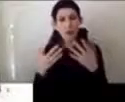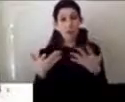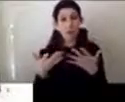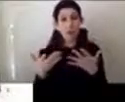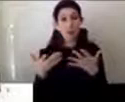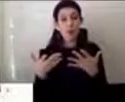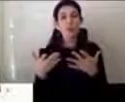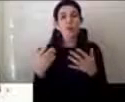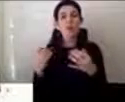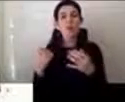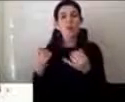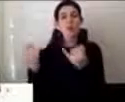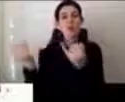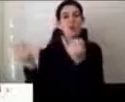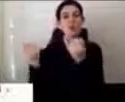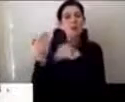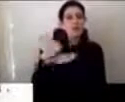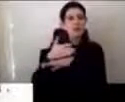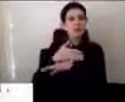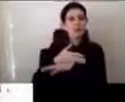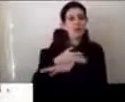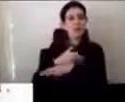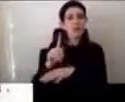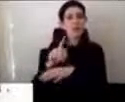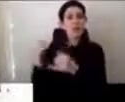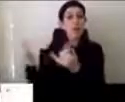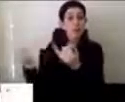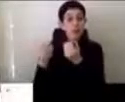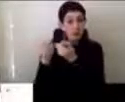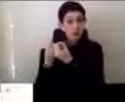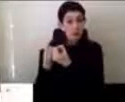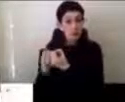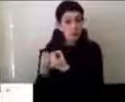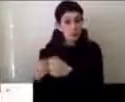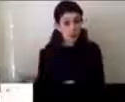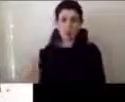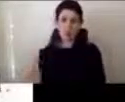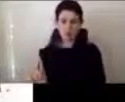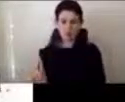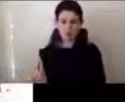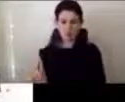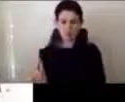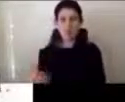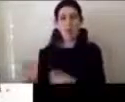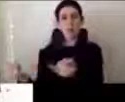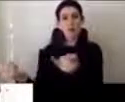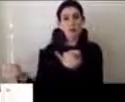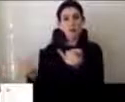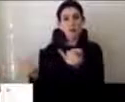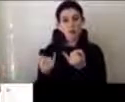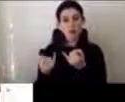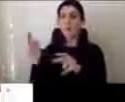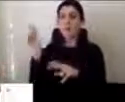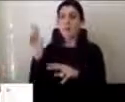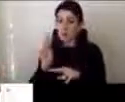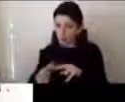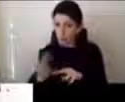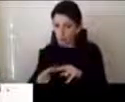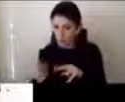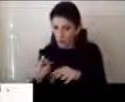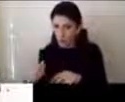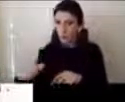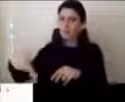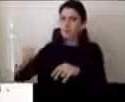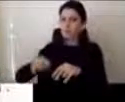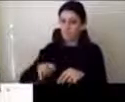anterior. O sea, no es que la información se pierda, sino que la información se va creando y recreando. Y